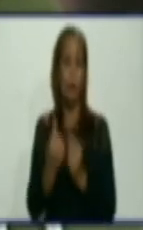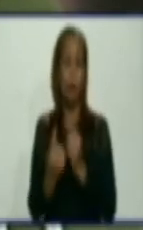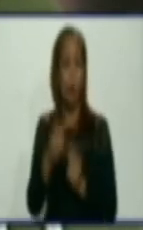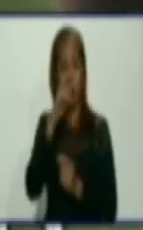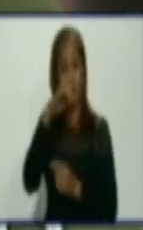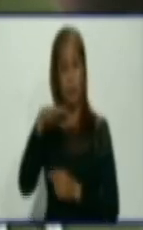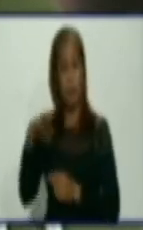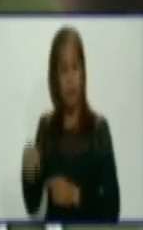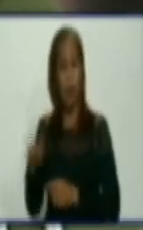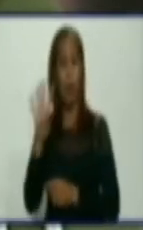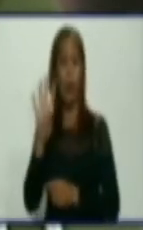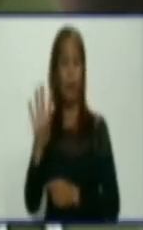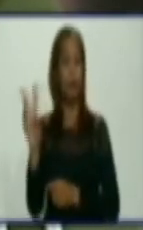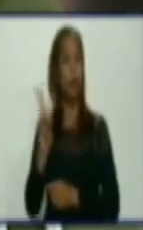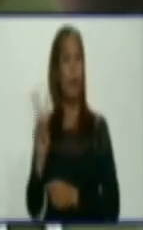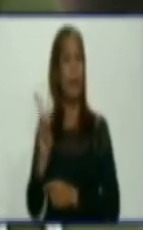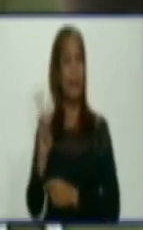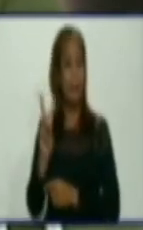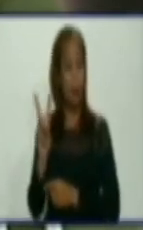pediátricas, 422.